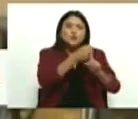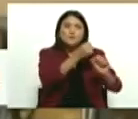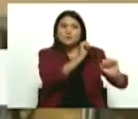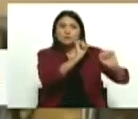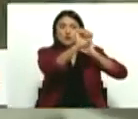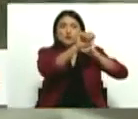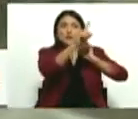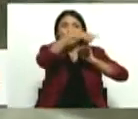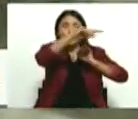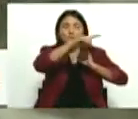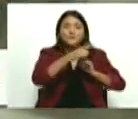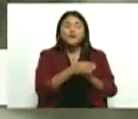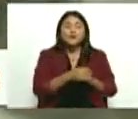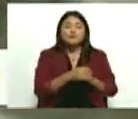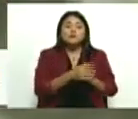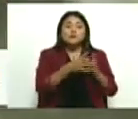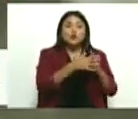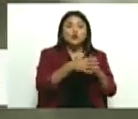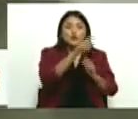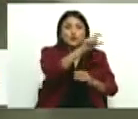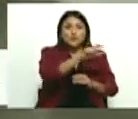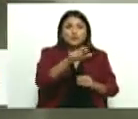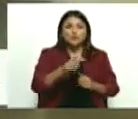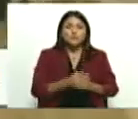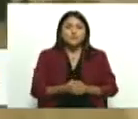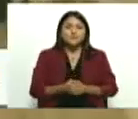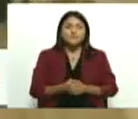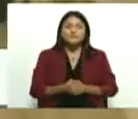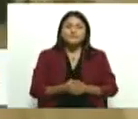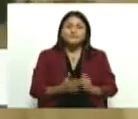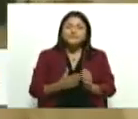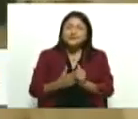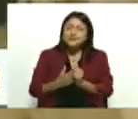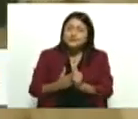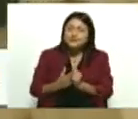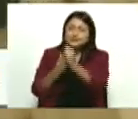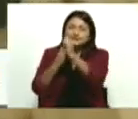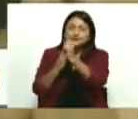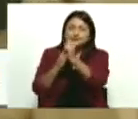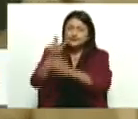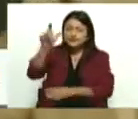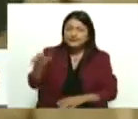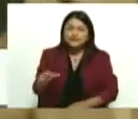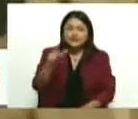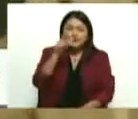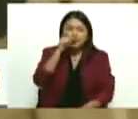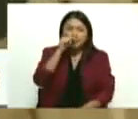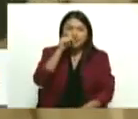de Fede Cámara. A un líder de la calidad humana